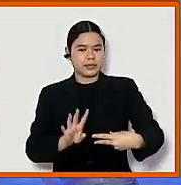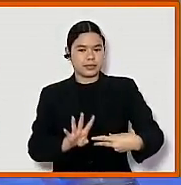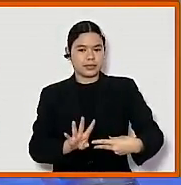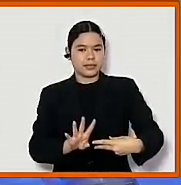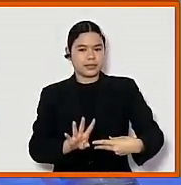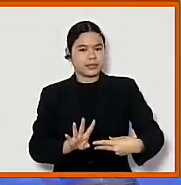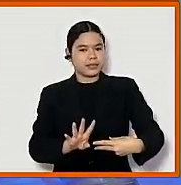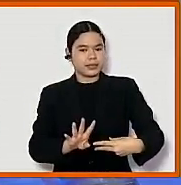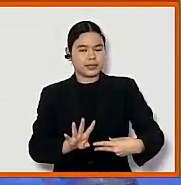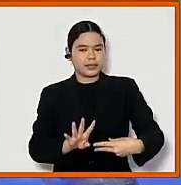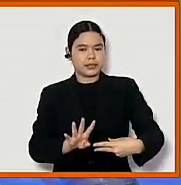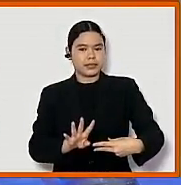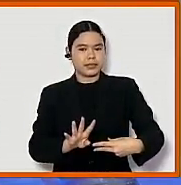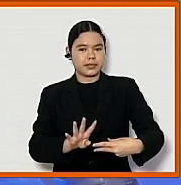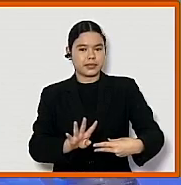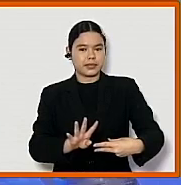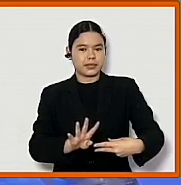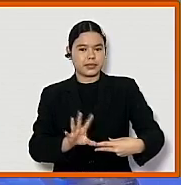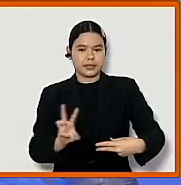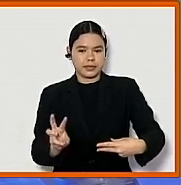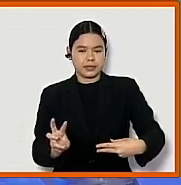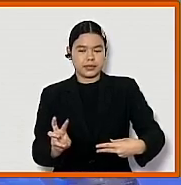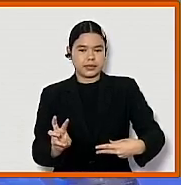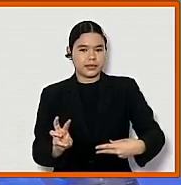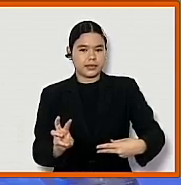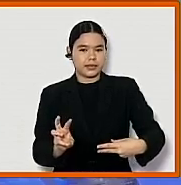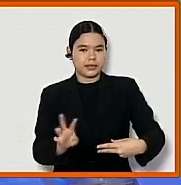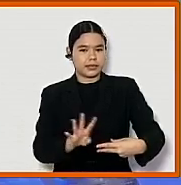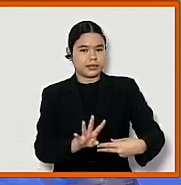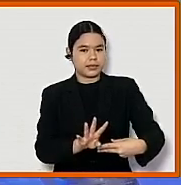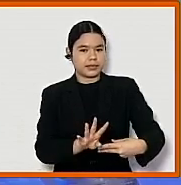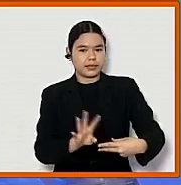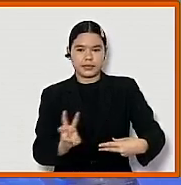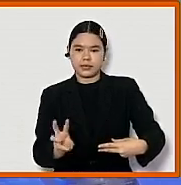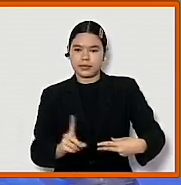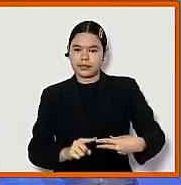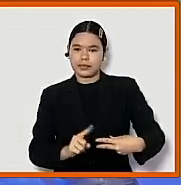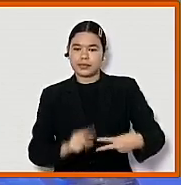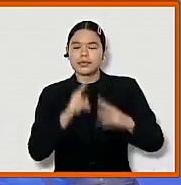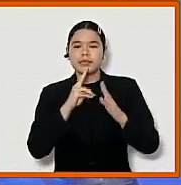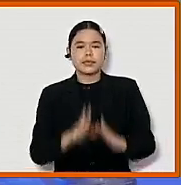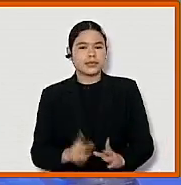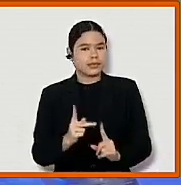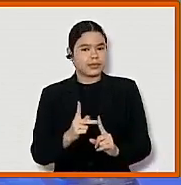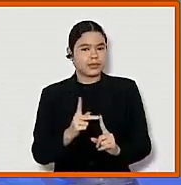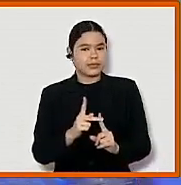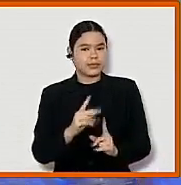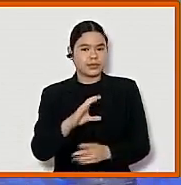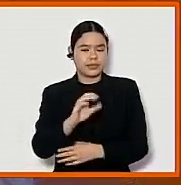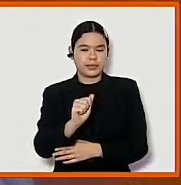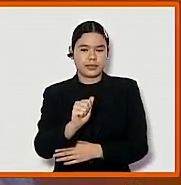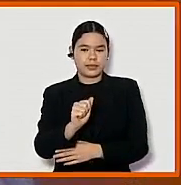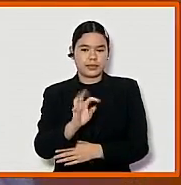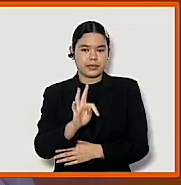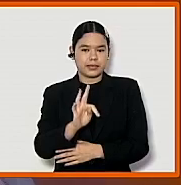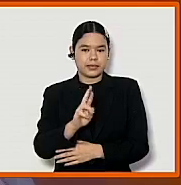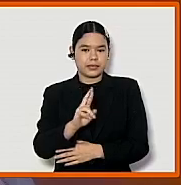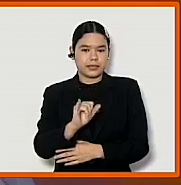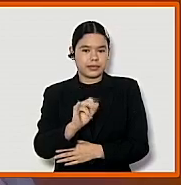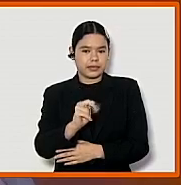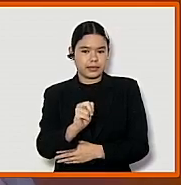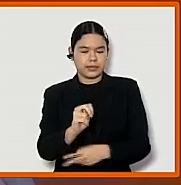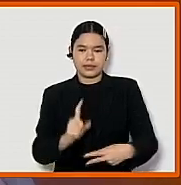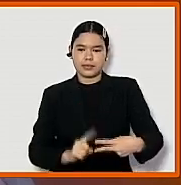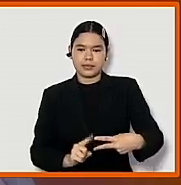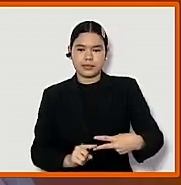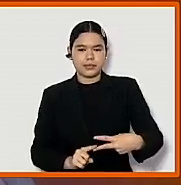dígito, este es el 6. Primer número ganador es el 46, con su catrachada Catrín. Atentos a tu segundo número ganador,